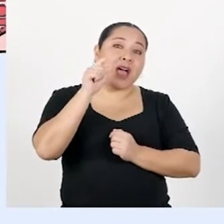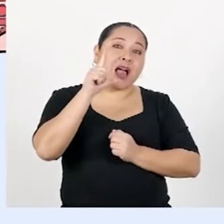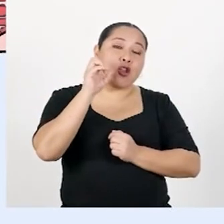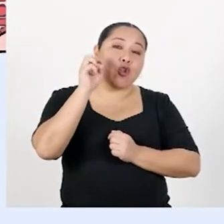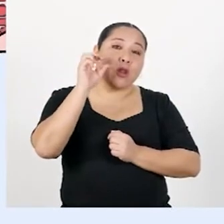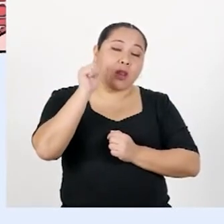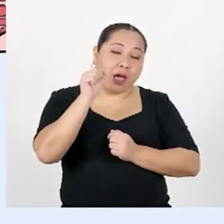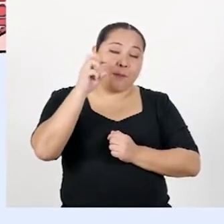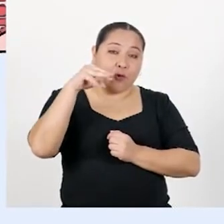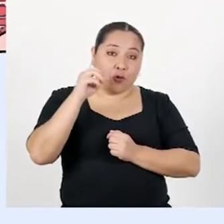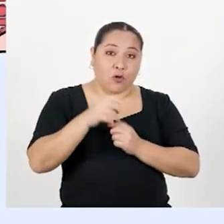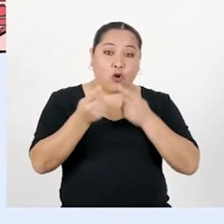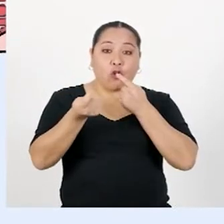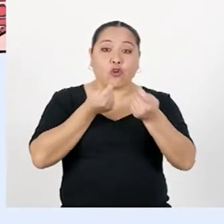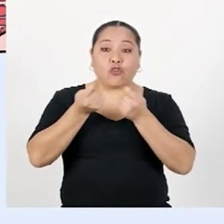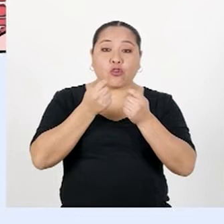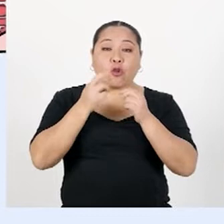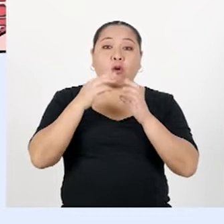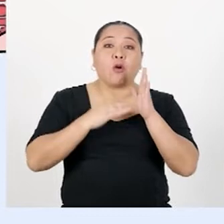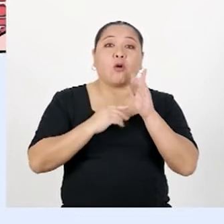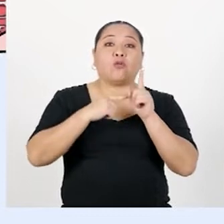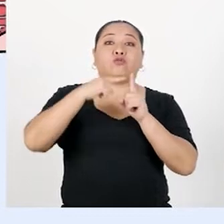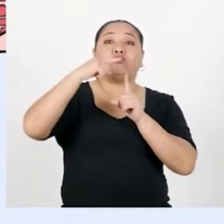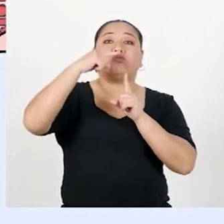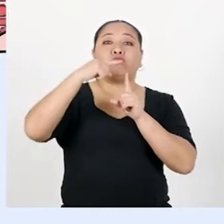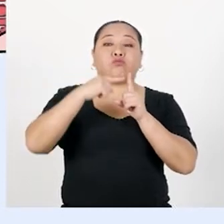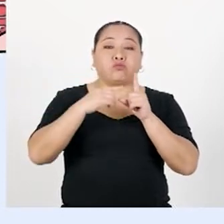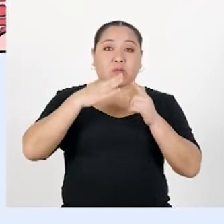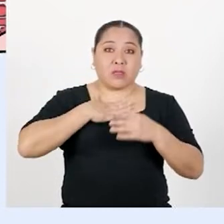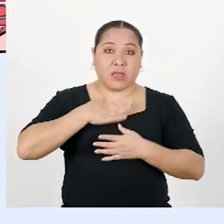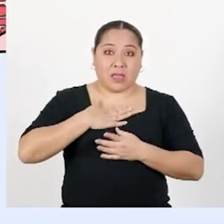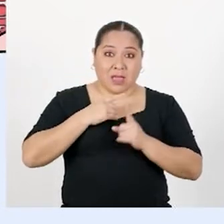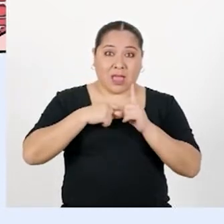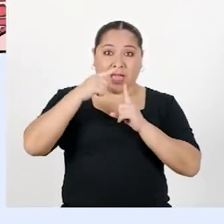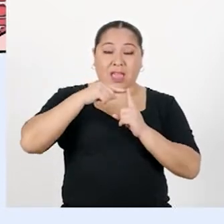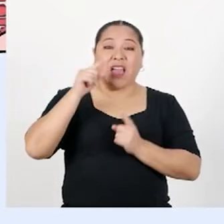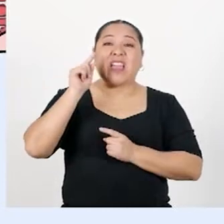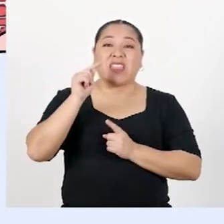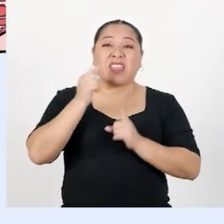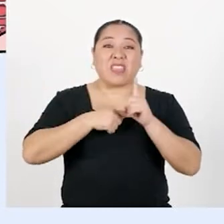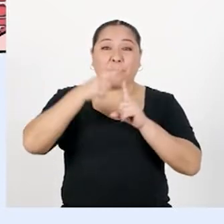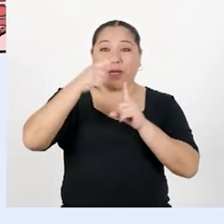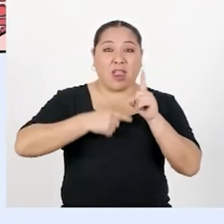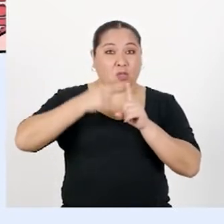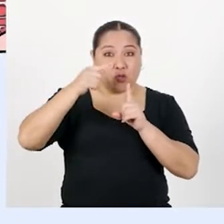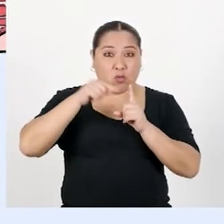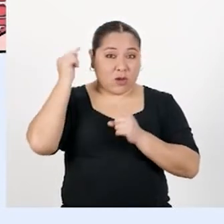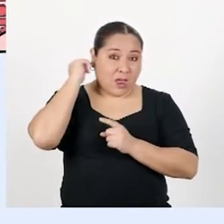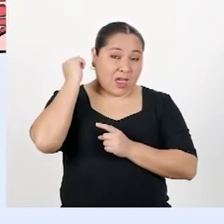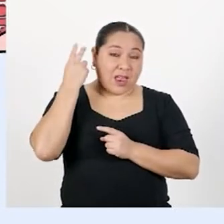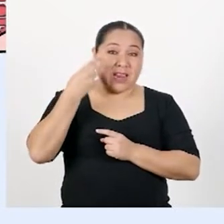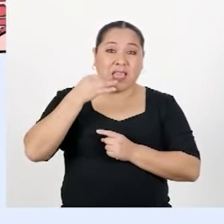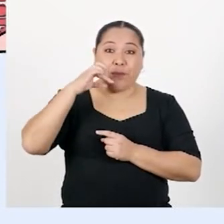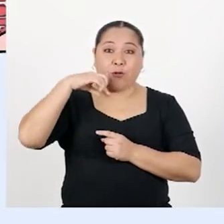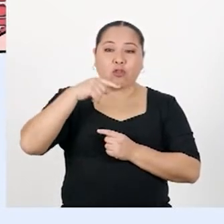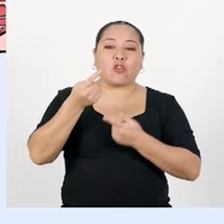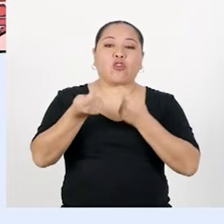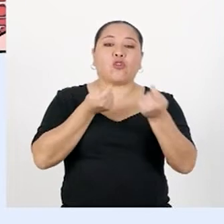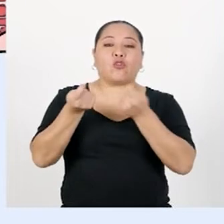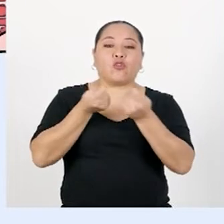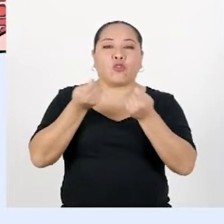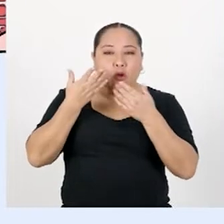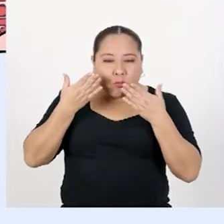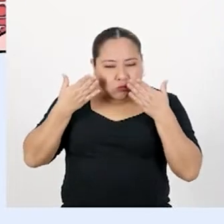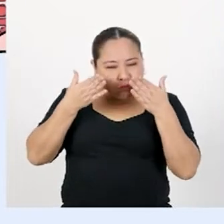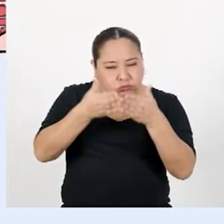la temperatura del cerebro. Para la homeostasis de la temperatura corporal, el centro de control